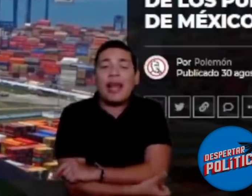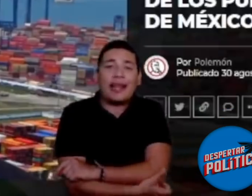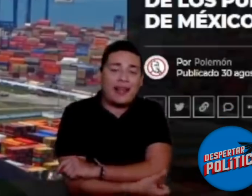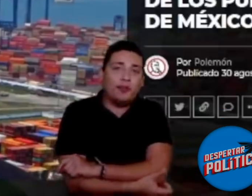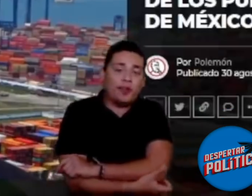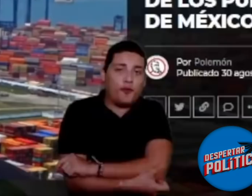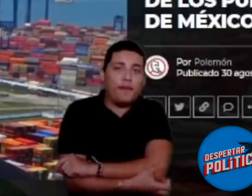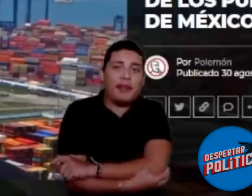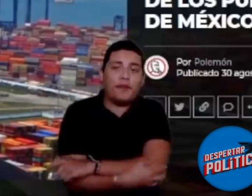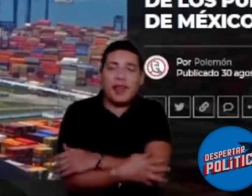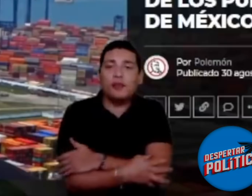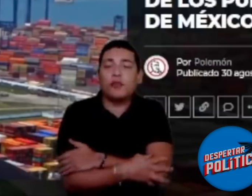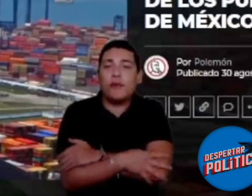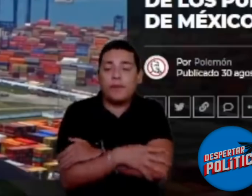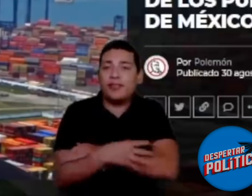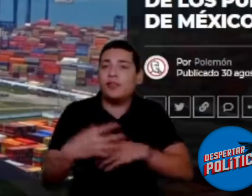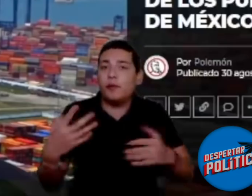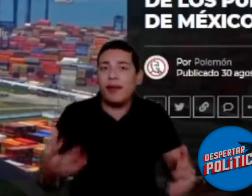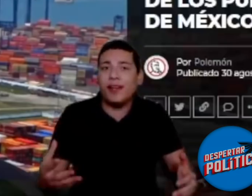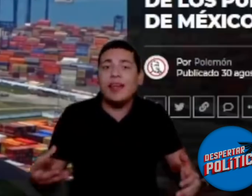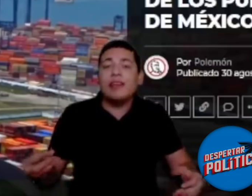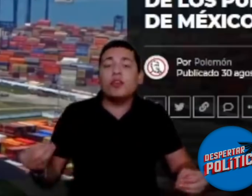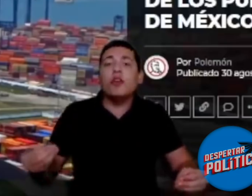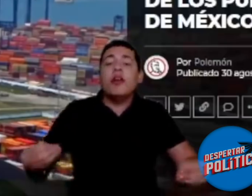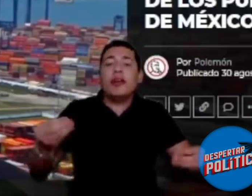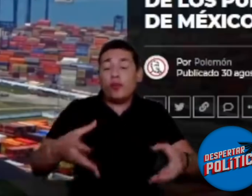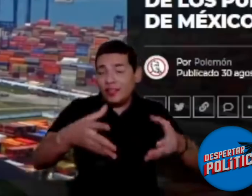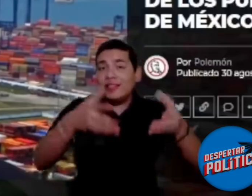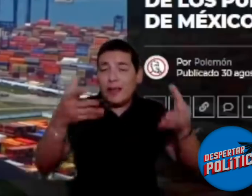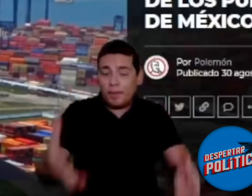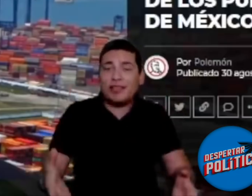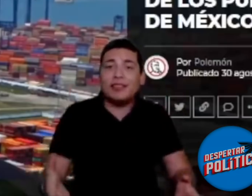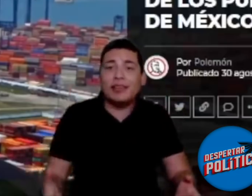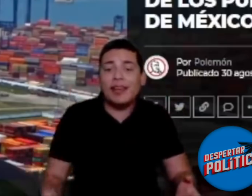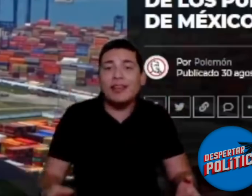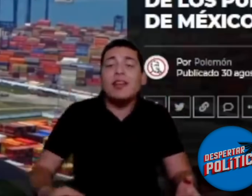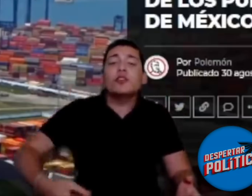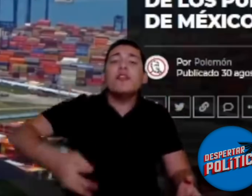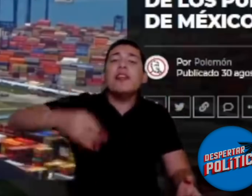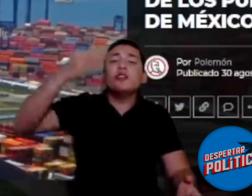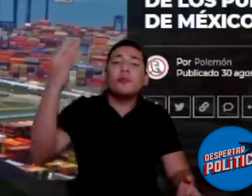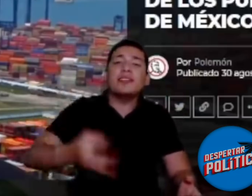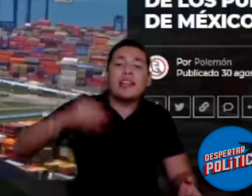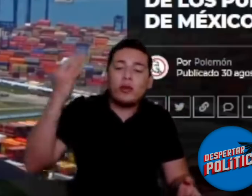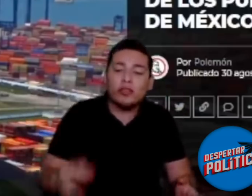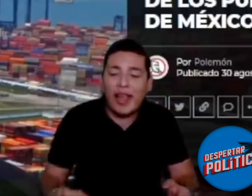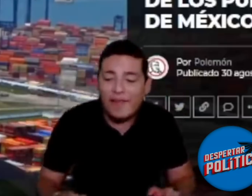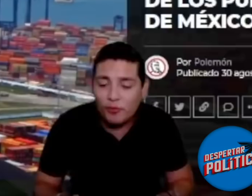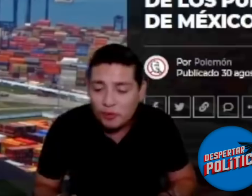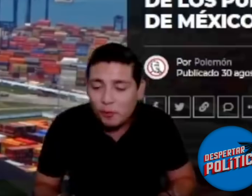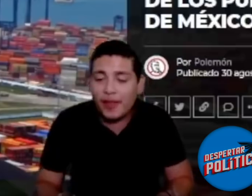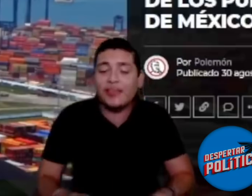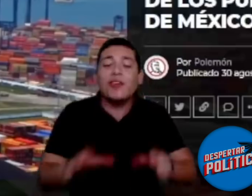todos aquellos que fueron beneficiados con empresas privadas son con estas empresas estatales son de los más ricos